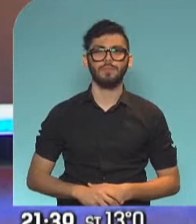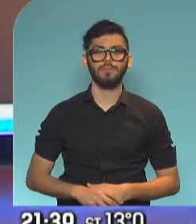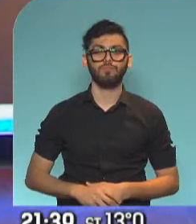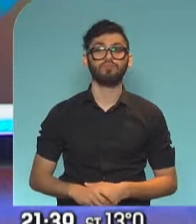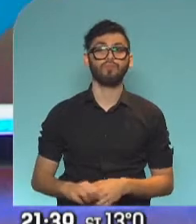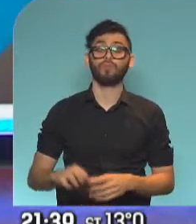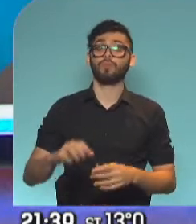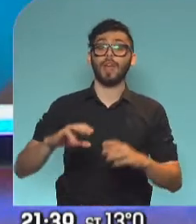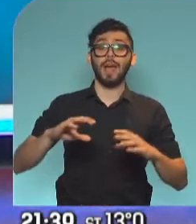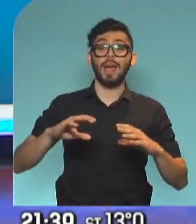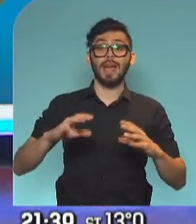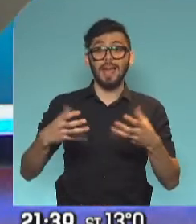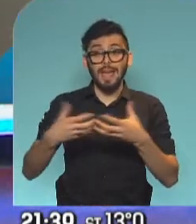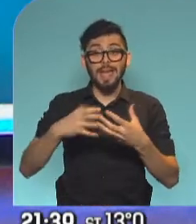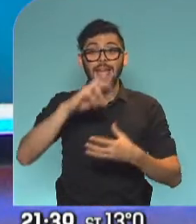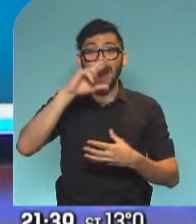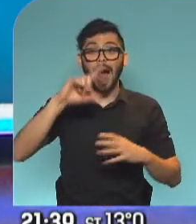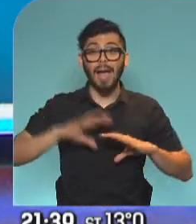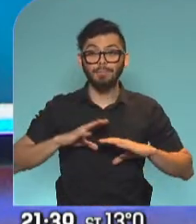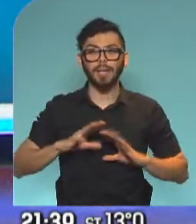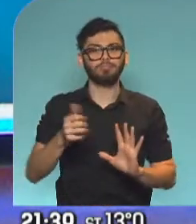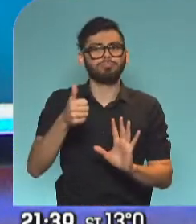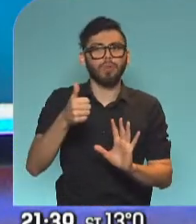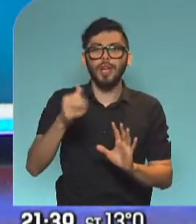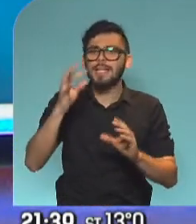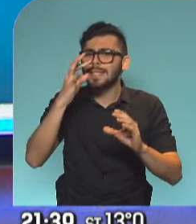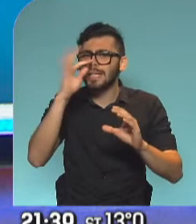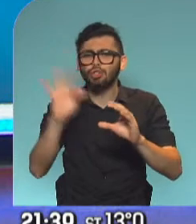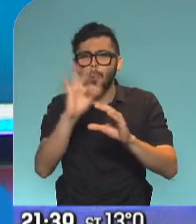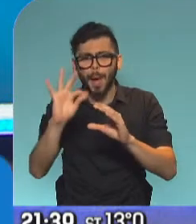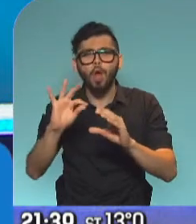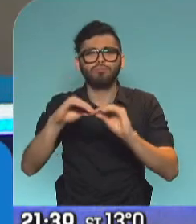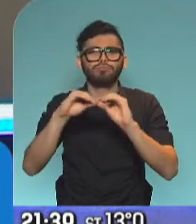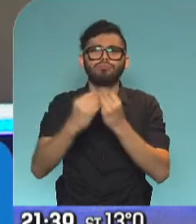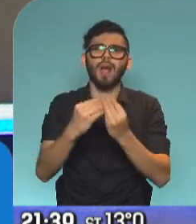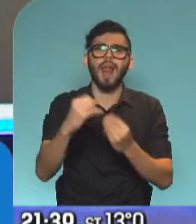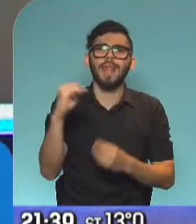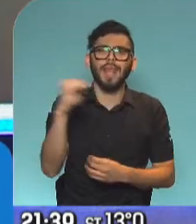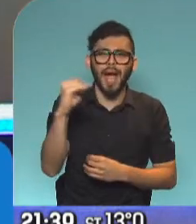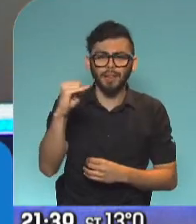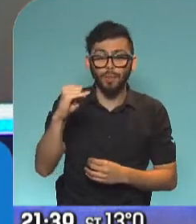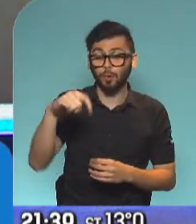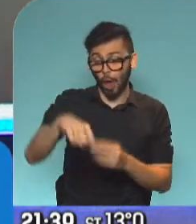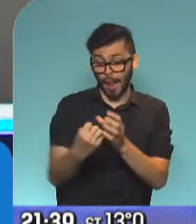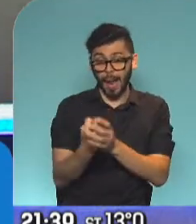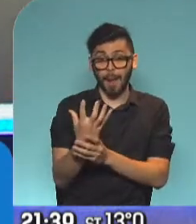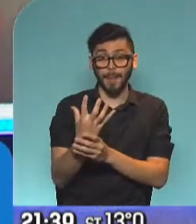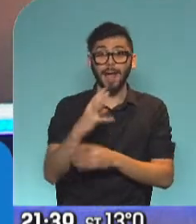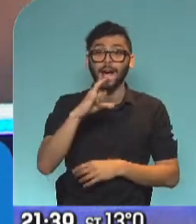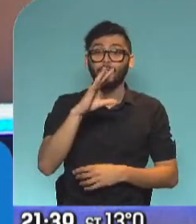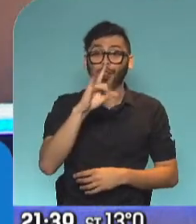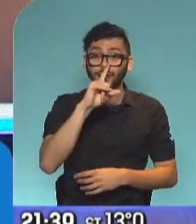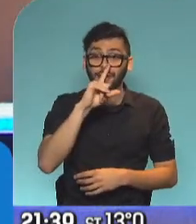Buenas noticias en Gimnasia de La Plata porque dio negativo el hisopado, el PCR que se le realizó esta mañana a su